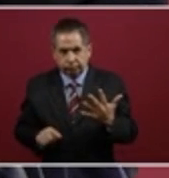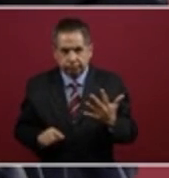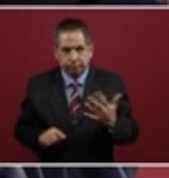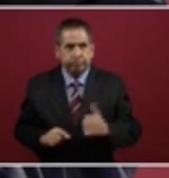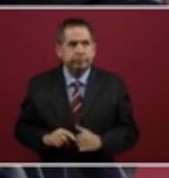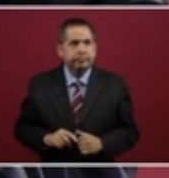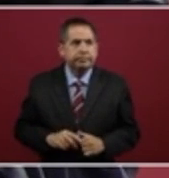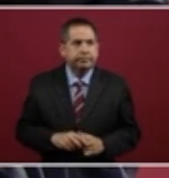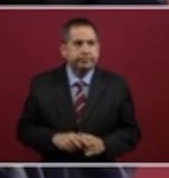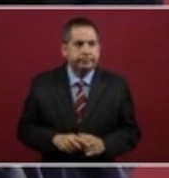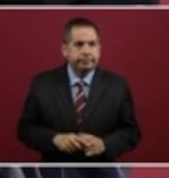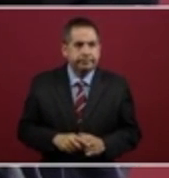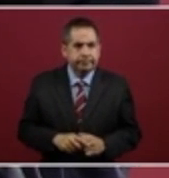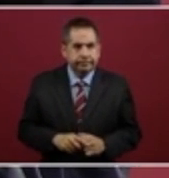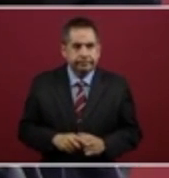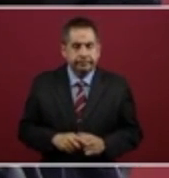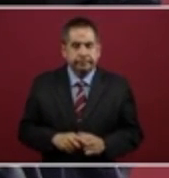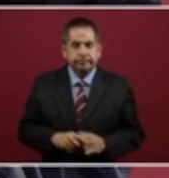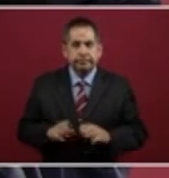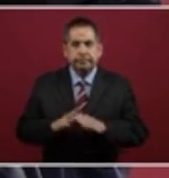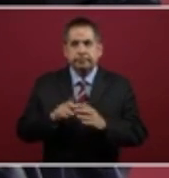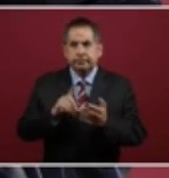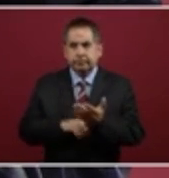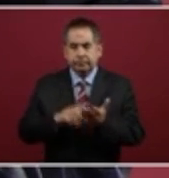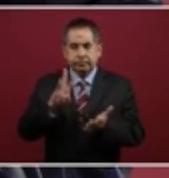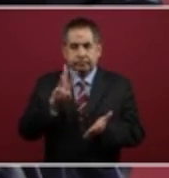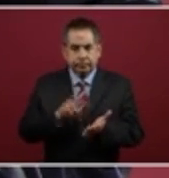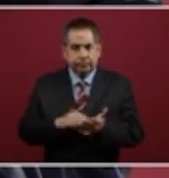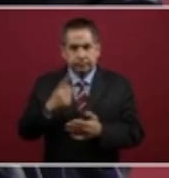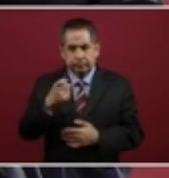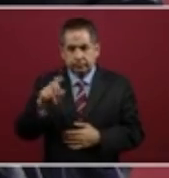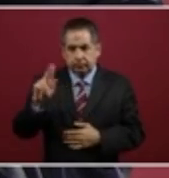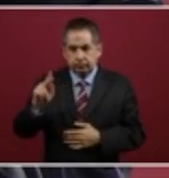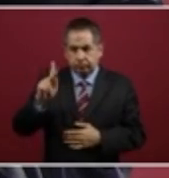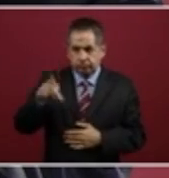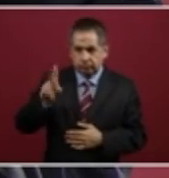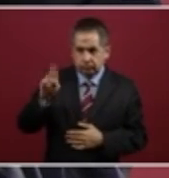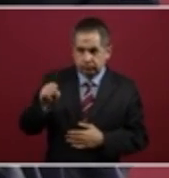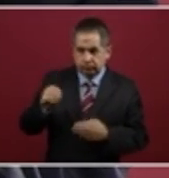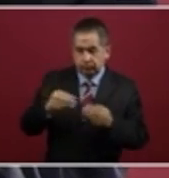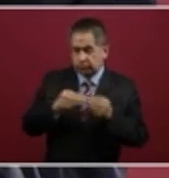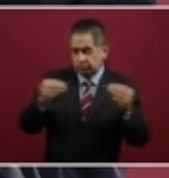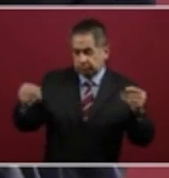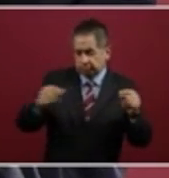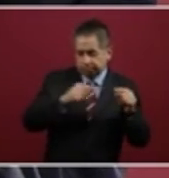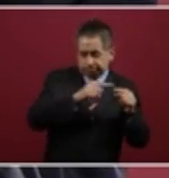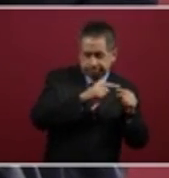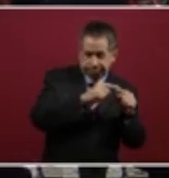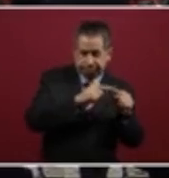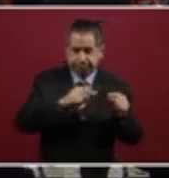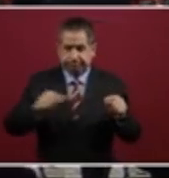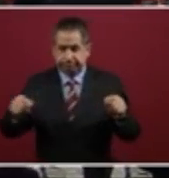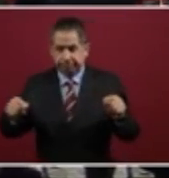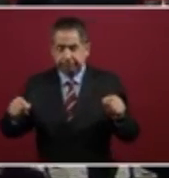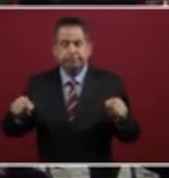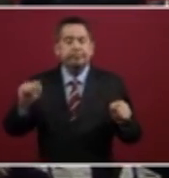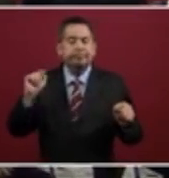Es a lo largo de los 3.180 kilómetros de frontera. Ahí se